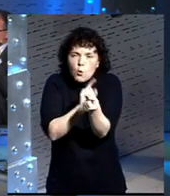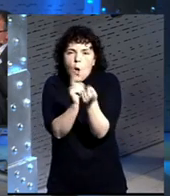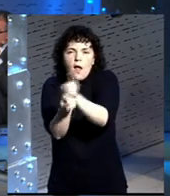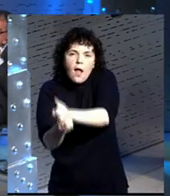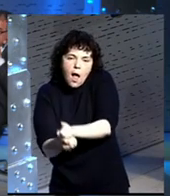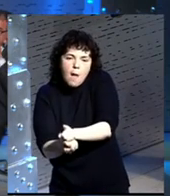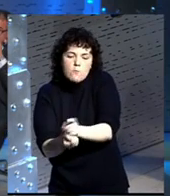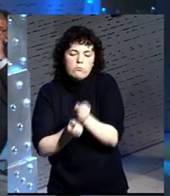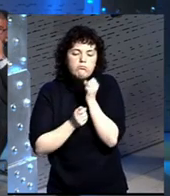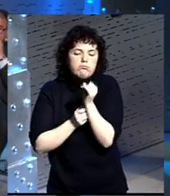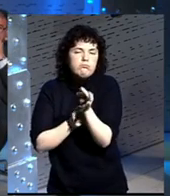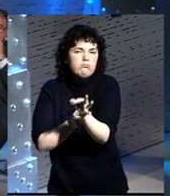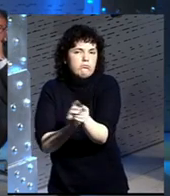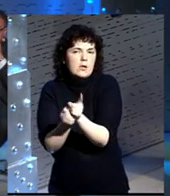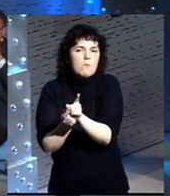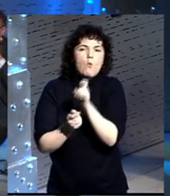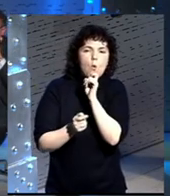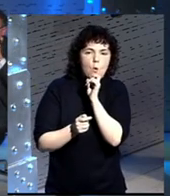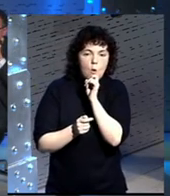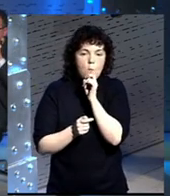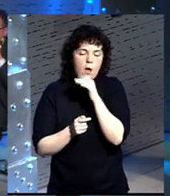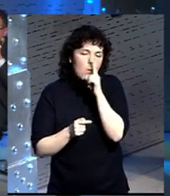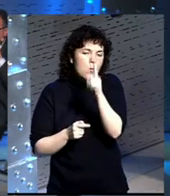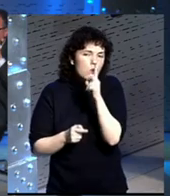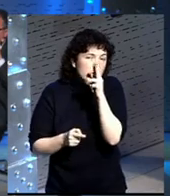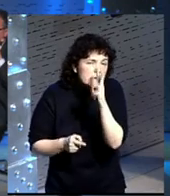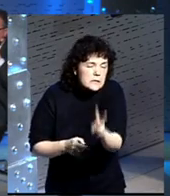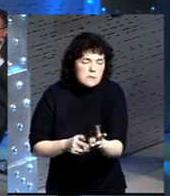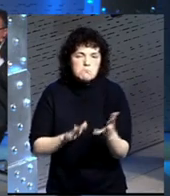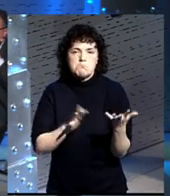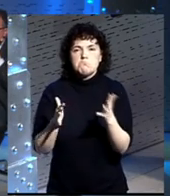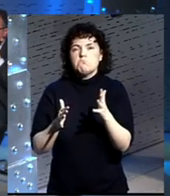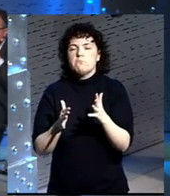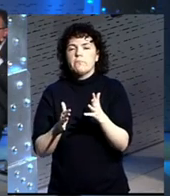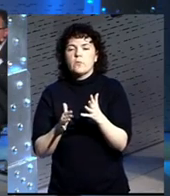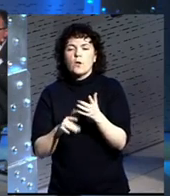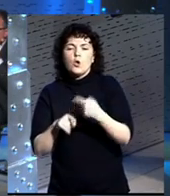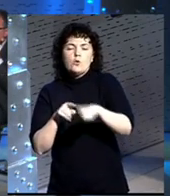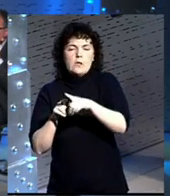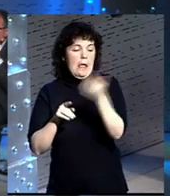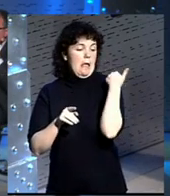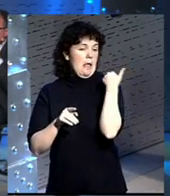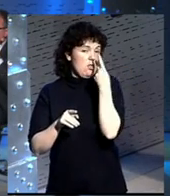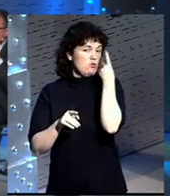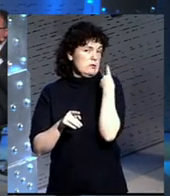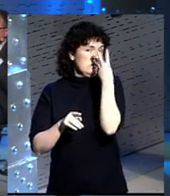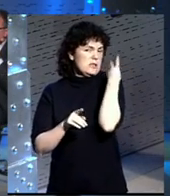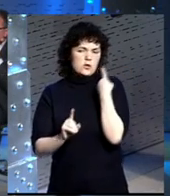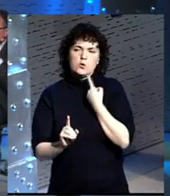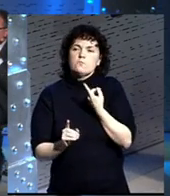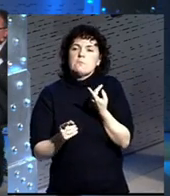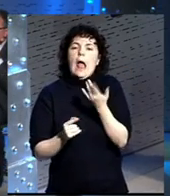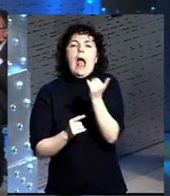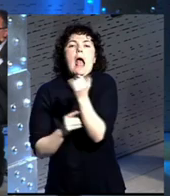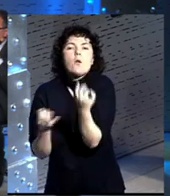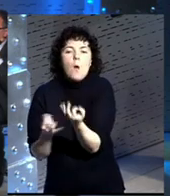los años inmediatamente posteriores? A partir de aquí, 1, 2, 3 años, ¿qué se van a encontrar? ¿Qué se encontraban los clientes hace 2, 3 años y qué nos vamos a